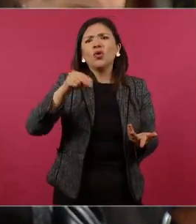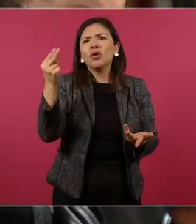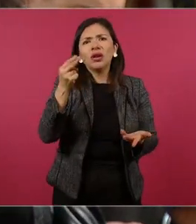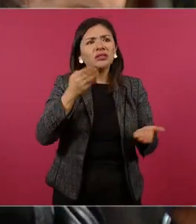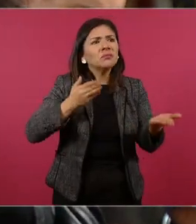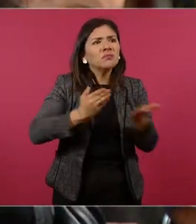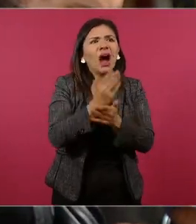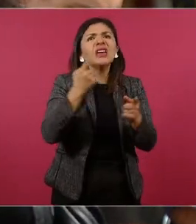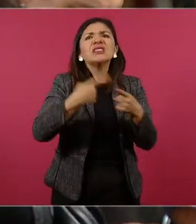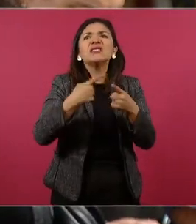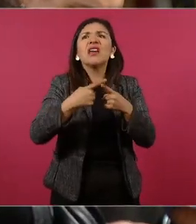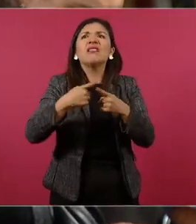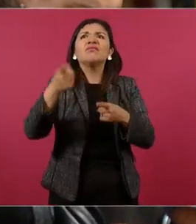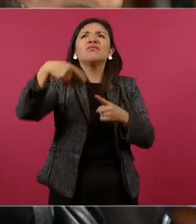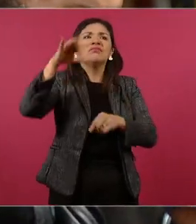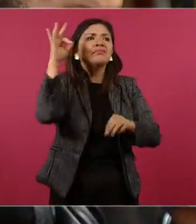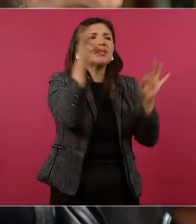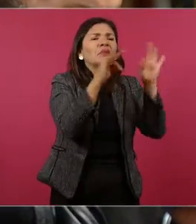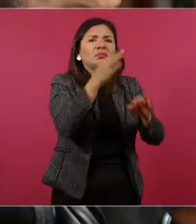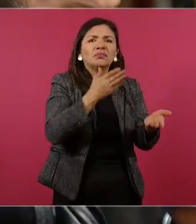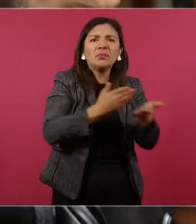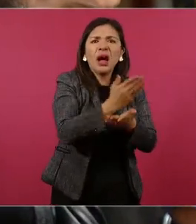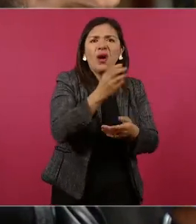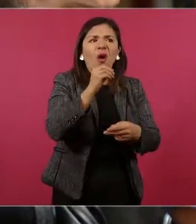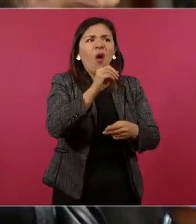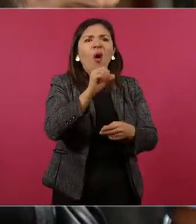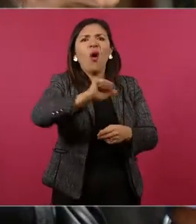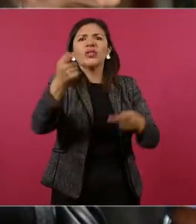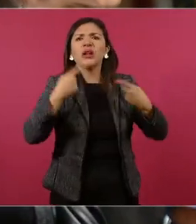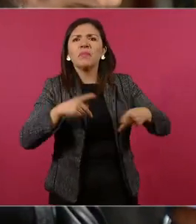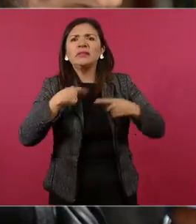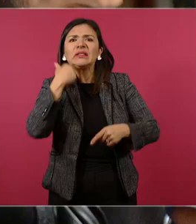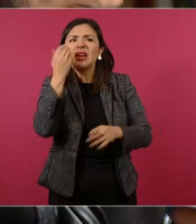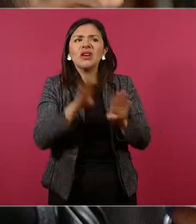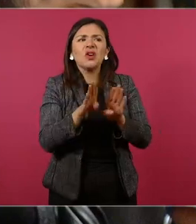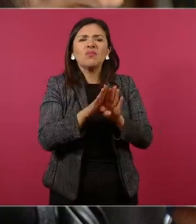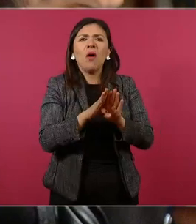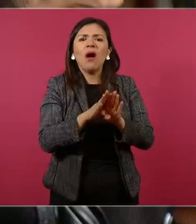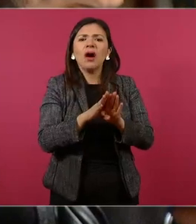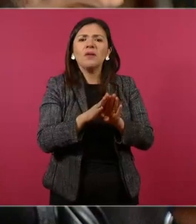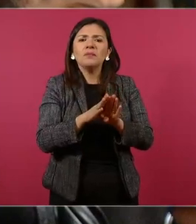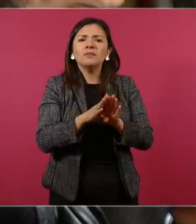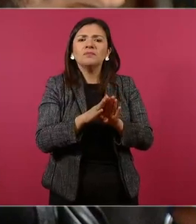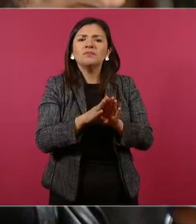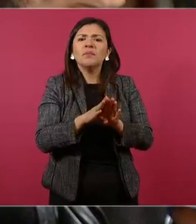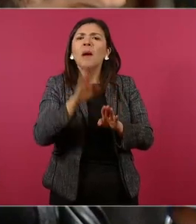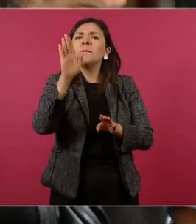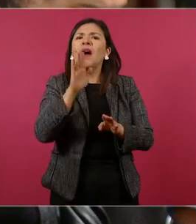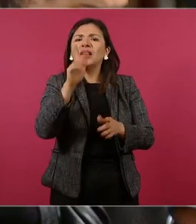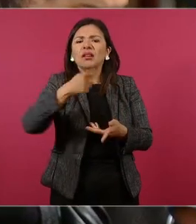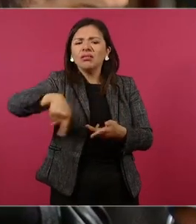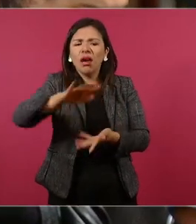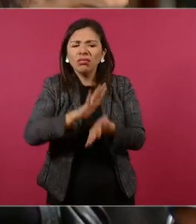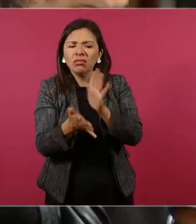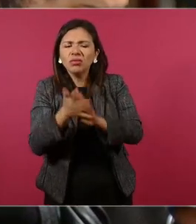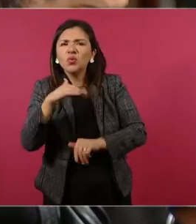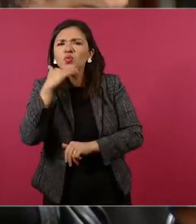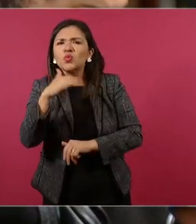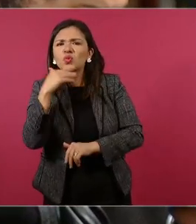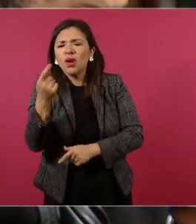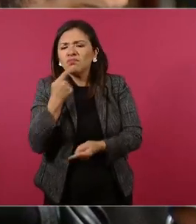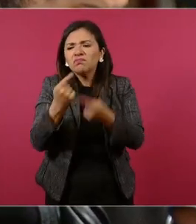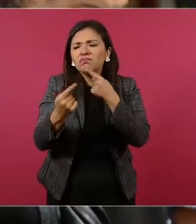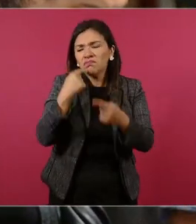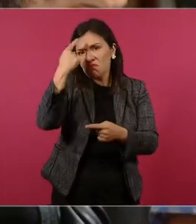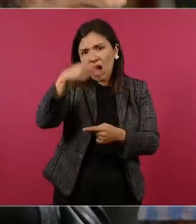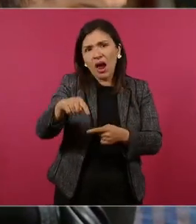tráfico de influencias sin la intervención de de gente que quiere que que se pone ahí en cont con las fiscalías para que se